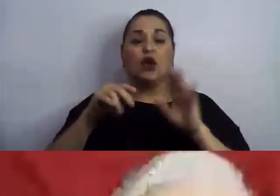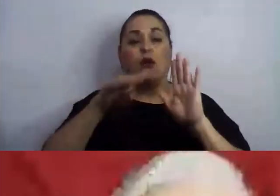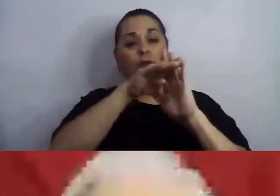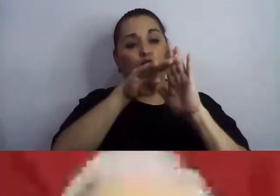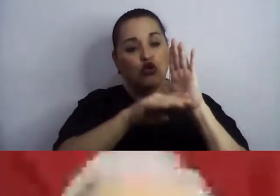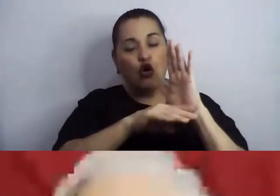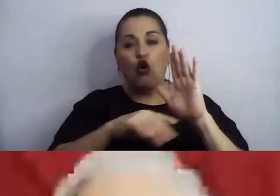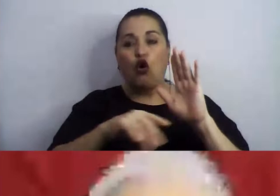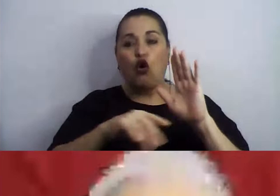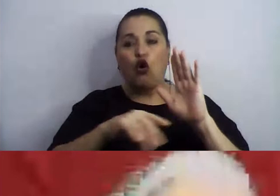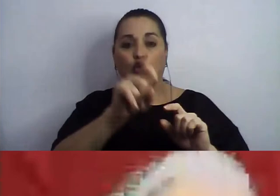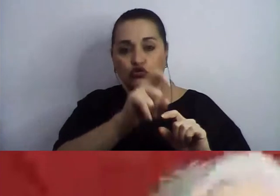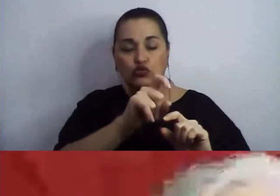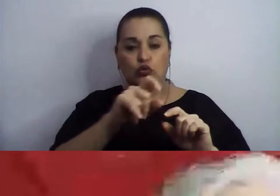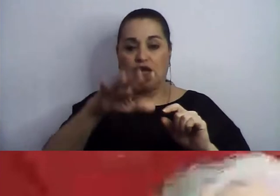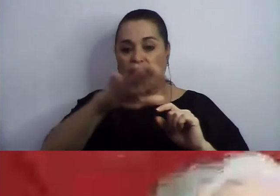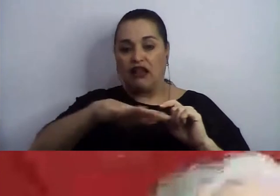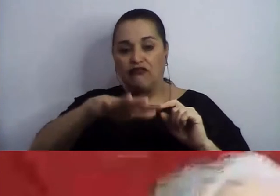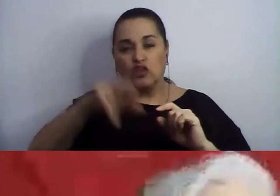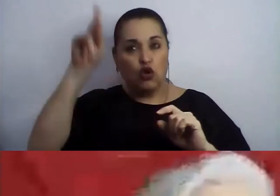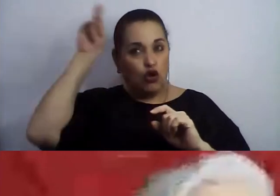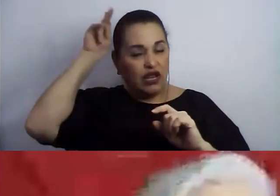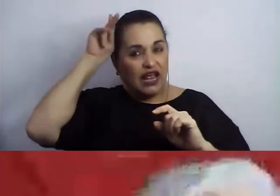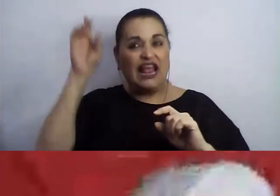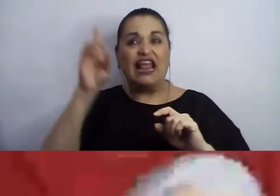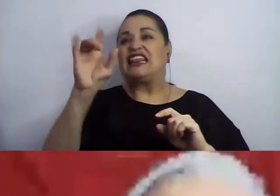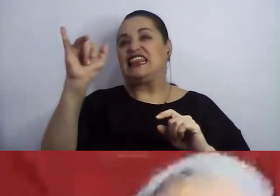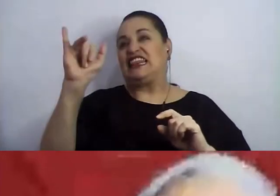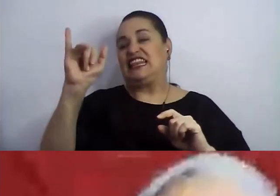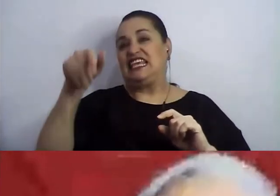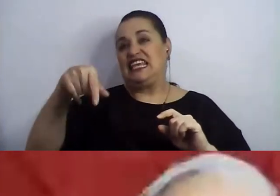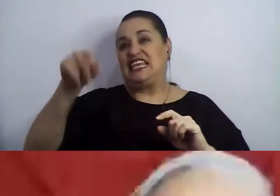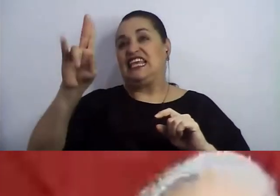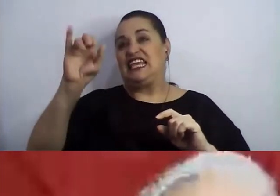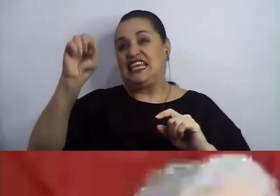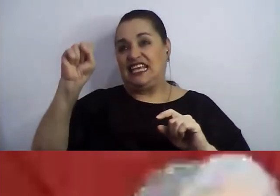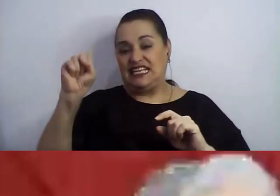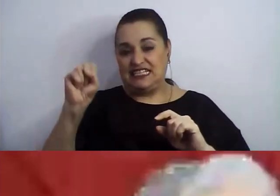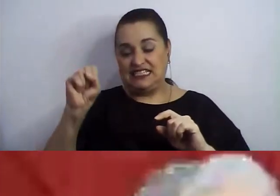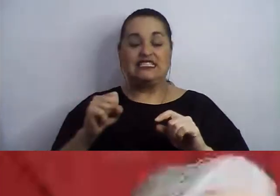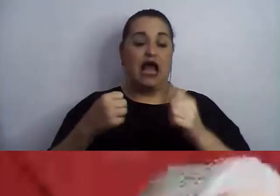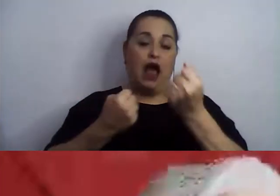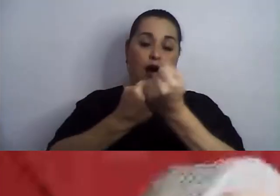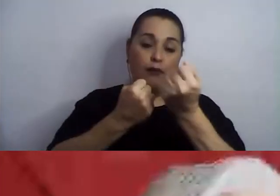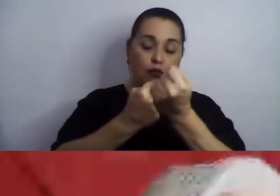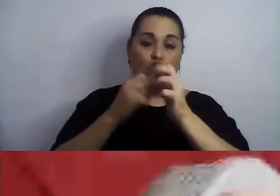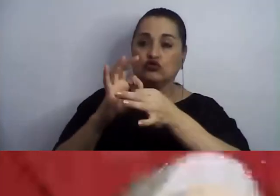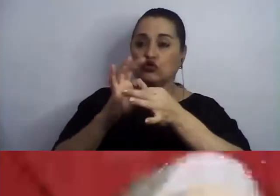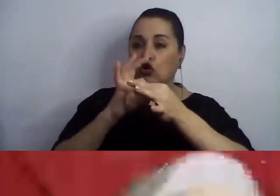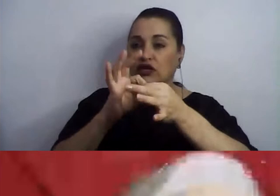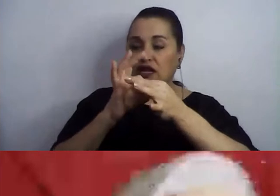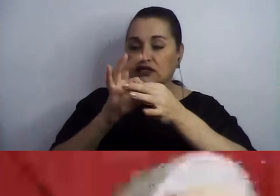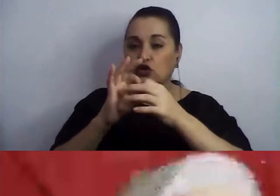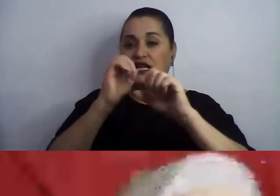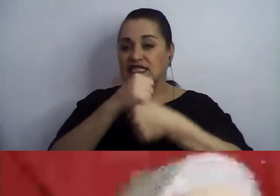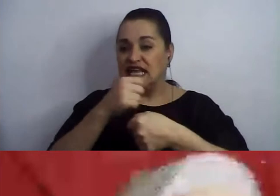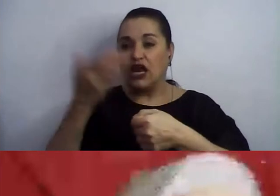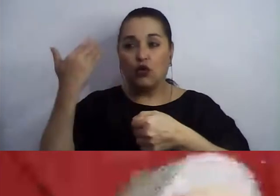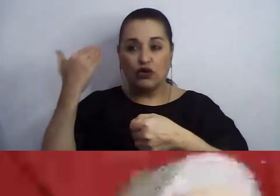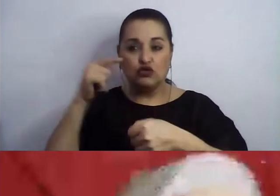territorios indígenas y, bueno, la consulta del DIQIS, por decirlo, los apoyos y las coordinaciones que se hicieron en su